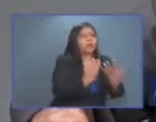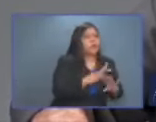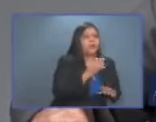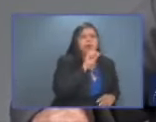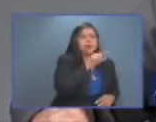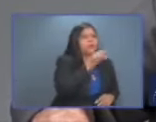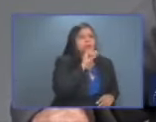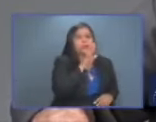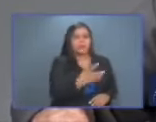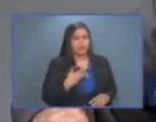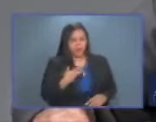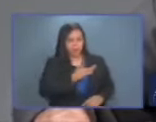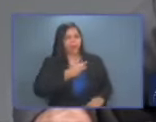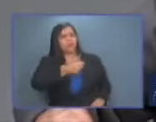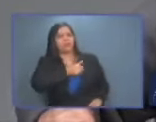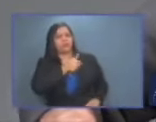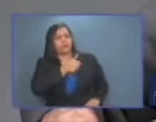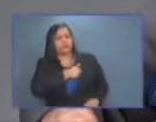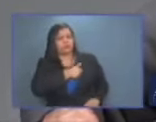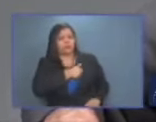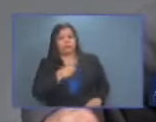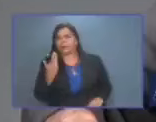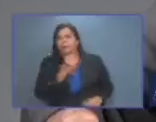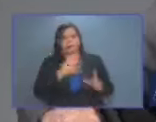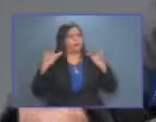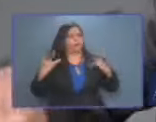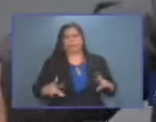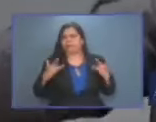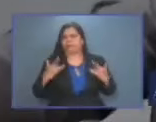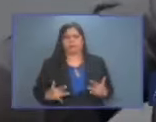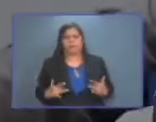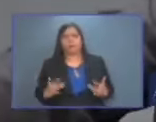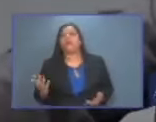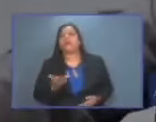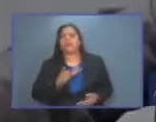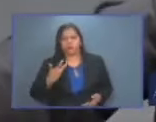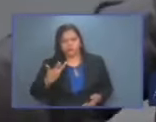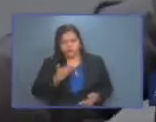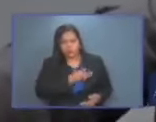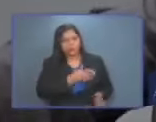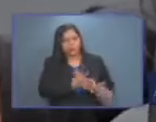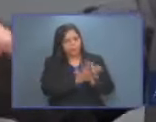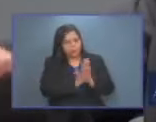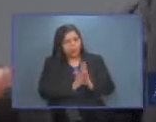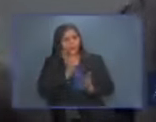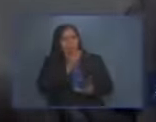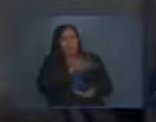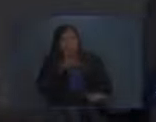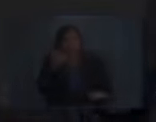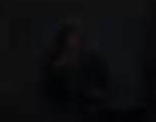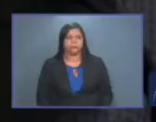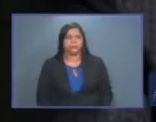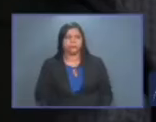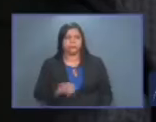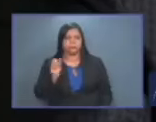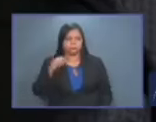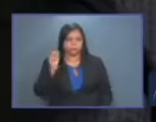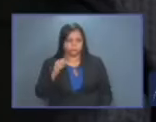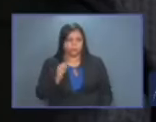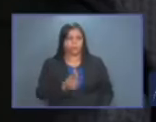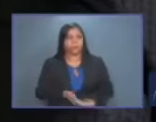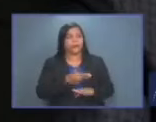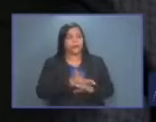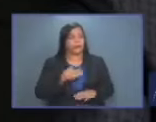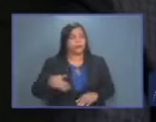una responsabilidad que no tenemos porque a nosotros lo que se nos pidió fue otra cosa en el